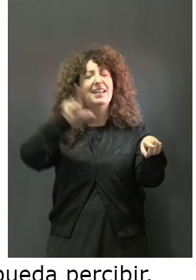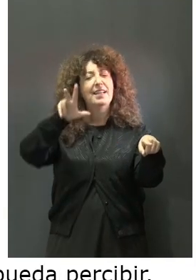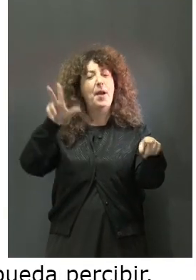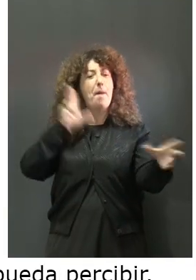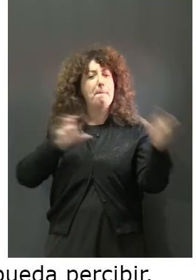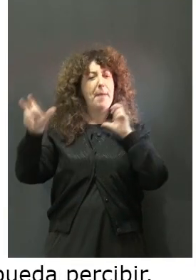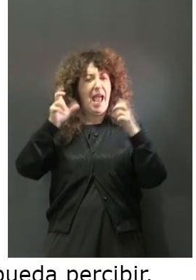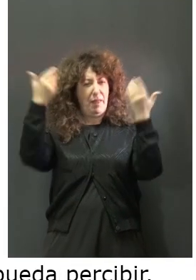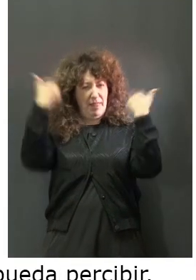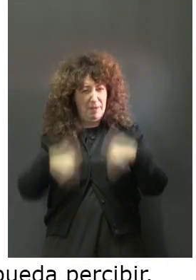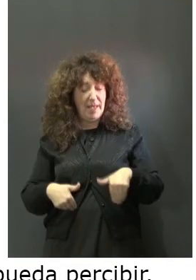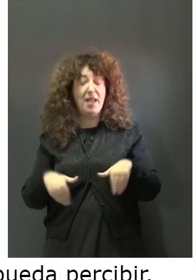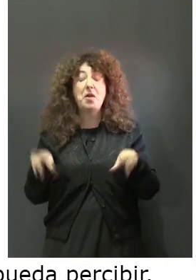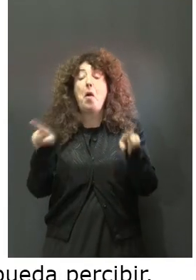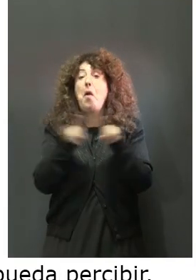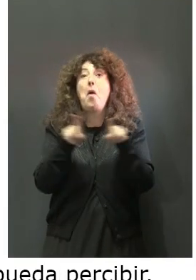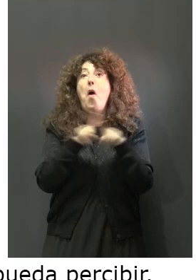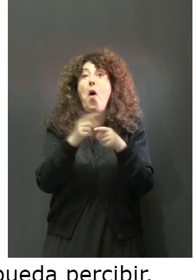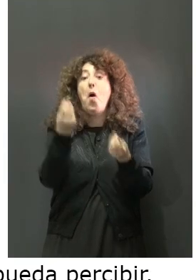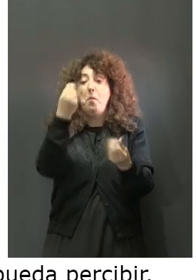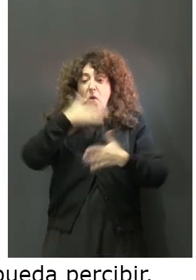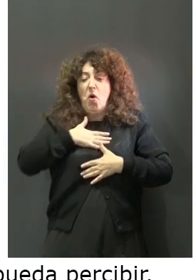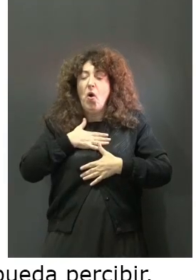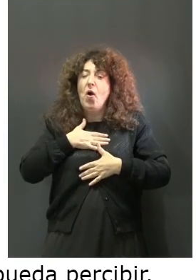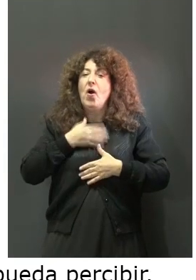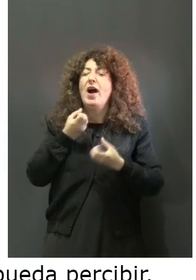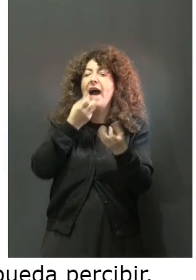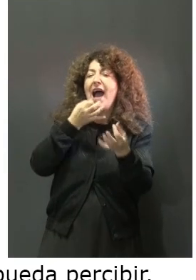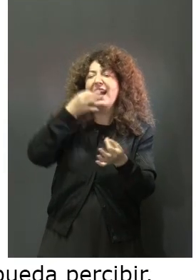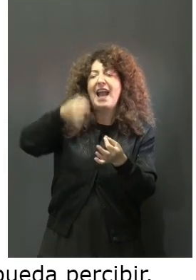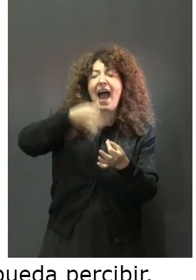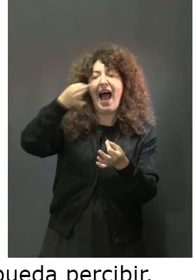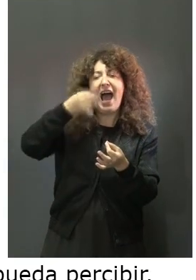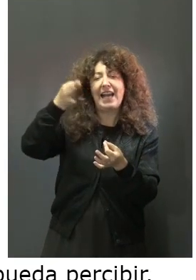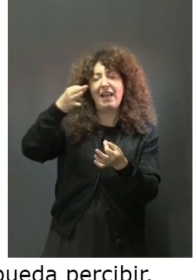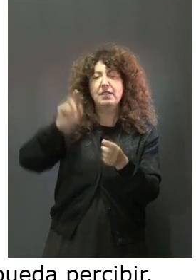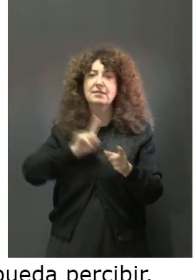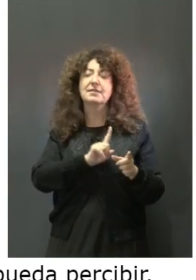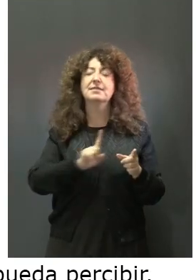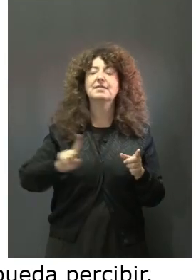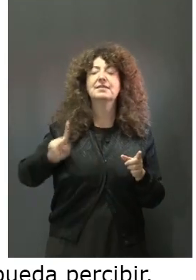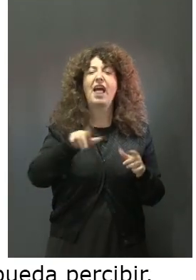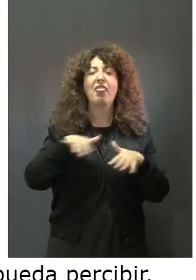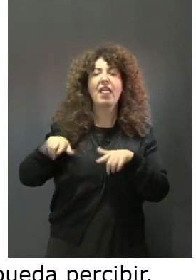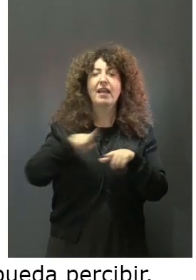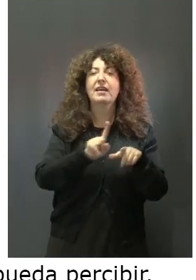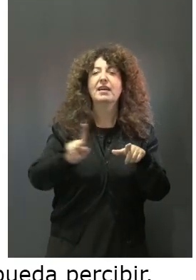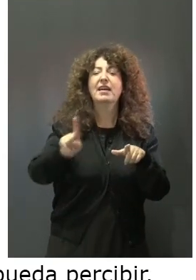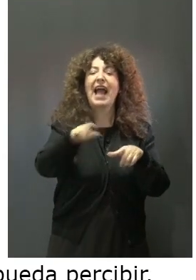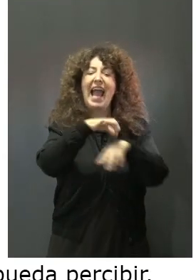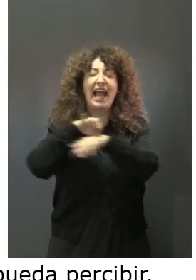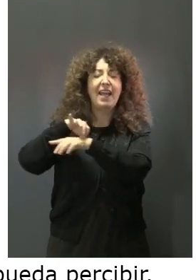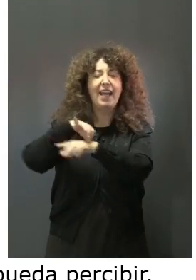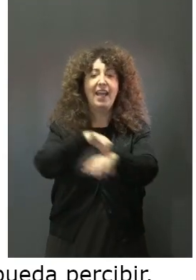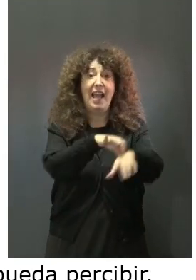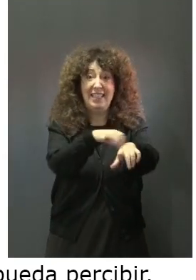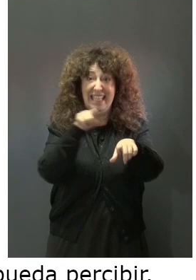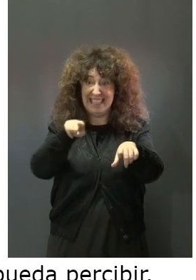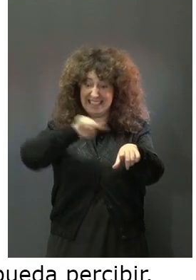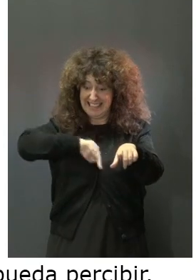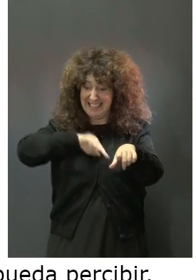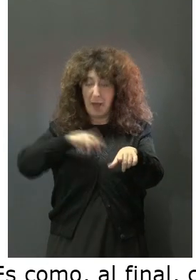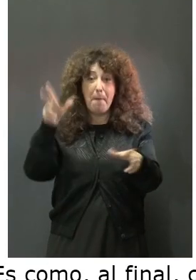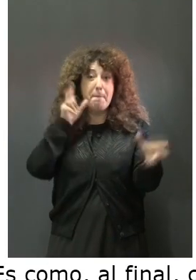crear una narración, ¿no? que te va adentrando y te va guiando, ¿no? Pues esa misma percepción tendríamos